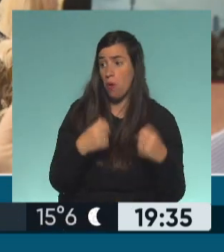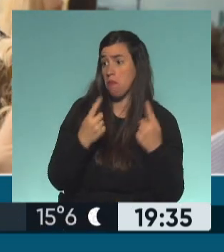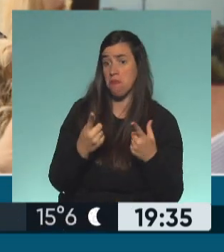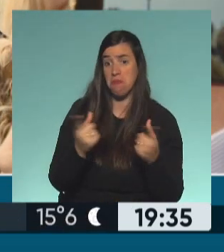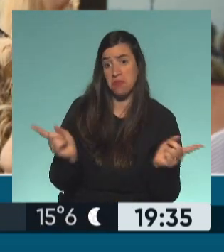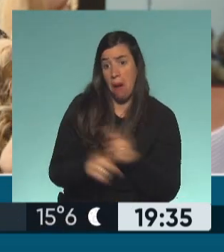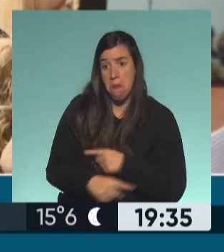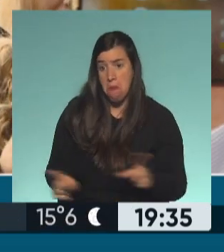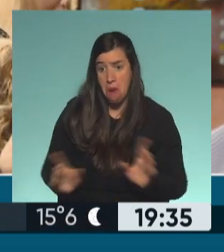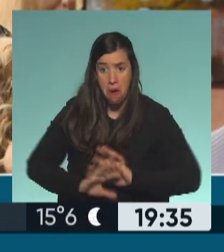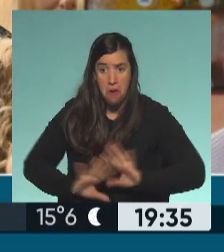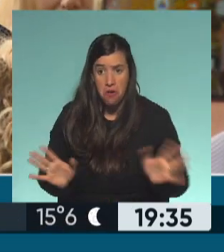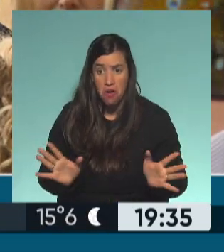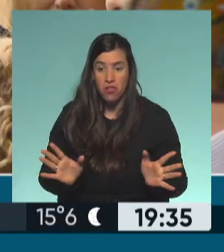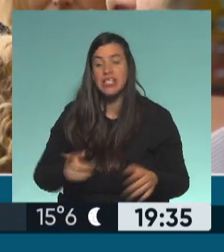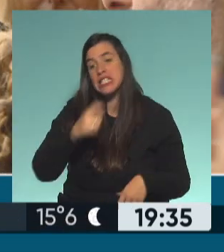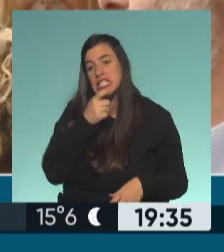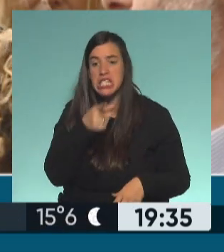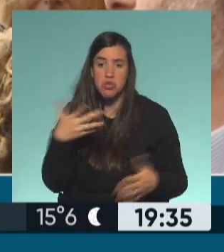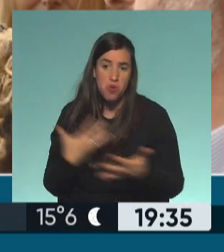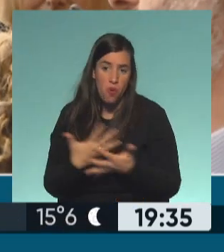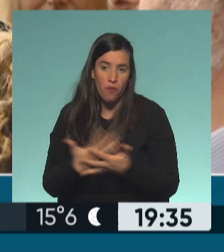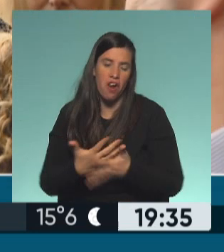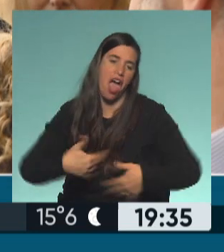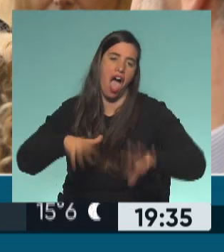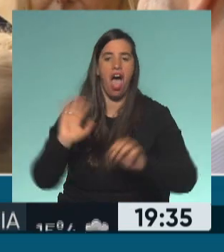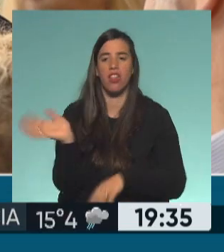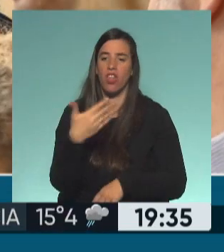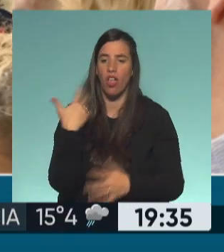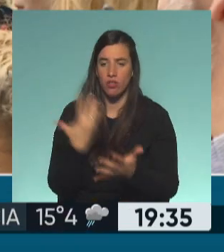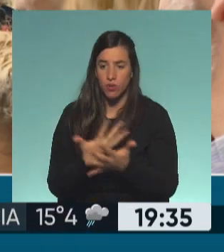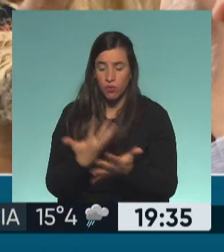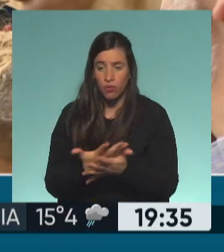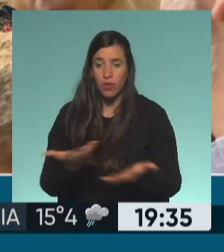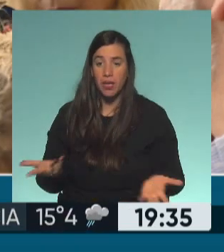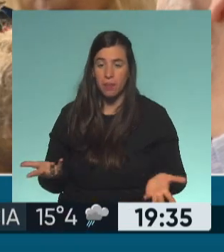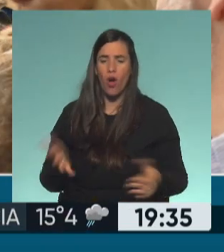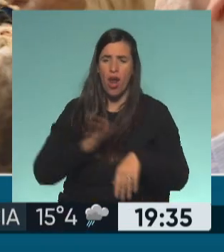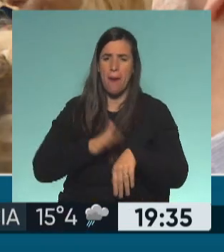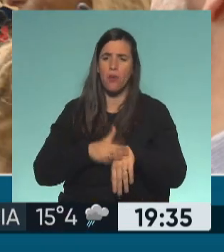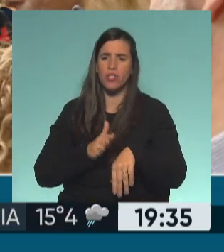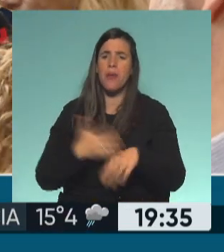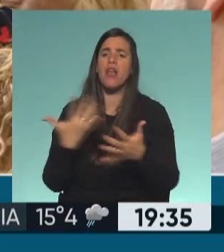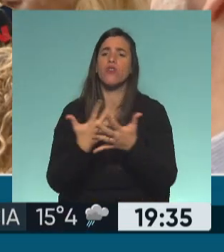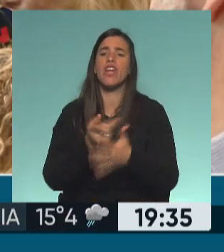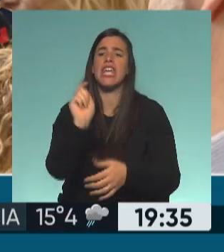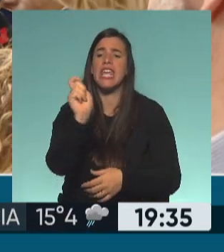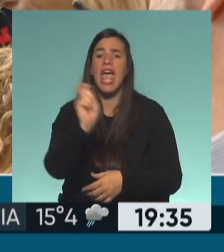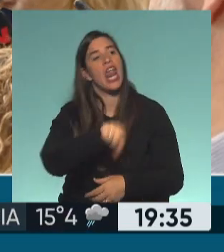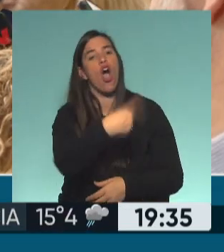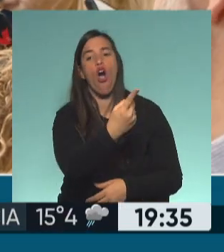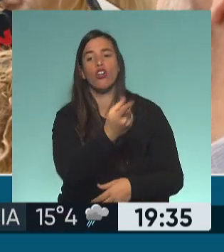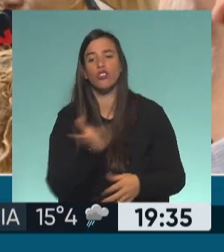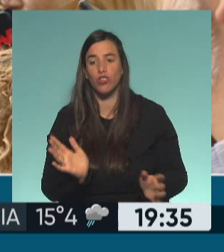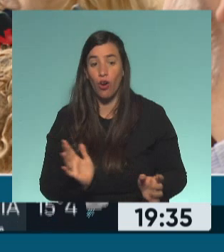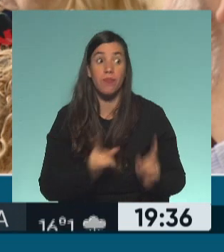ya que estás sufriendo, que sufran ellos también. La lógica es, la responsabilidad de tu sufrimiento la tiene otro que está